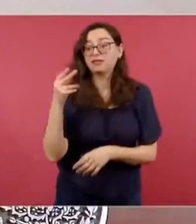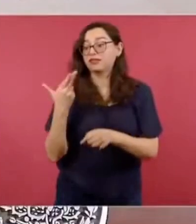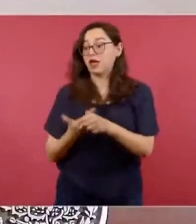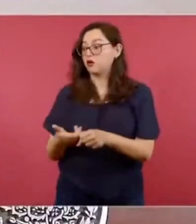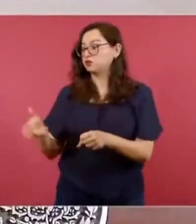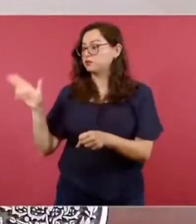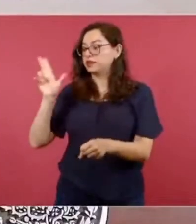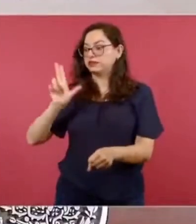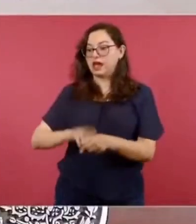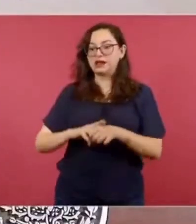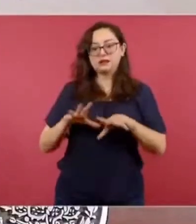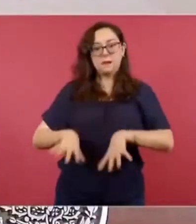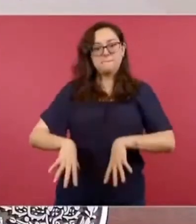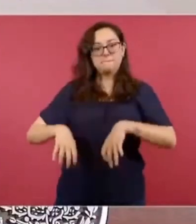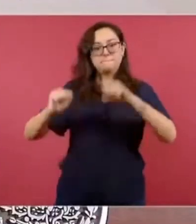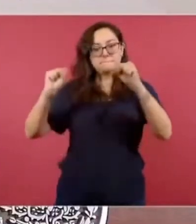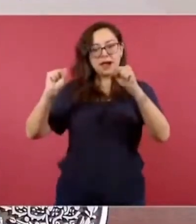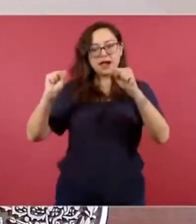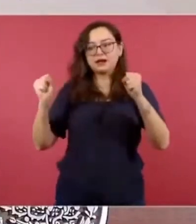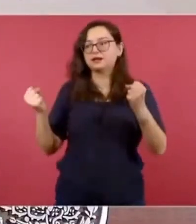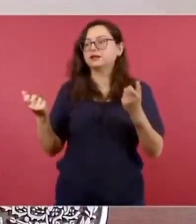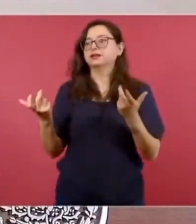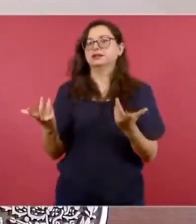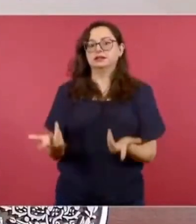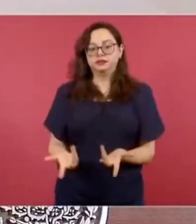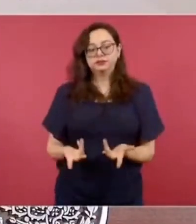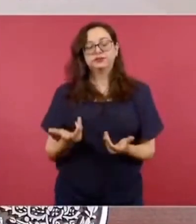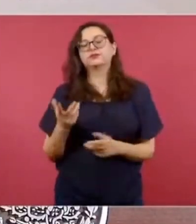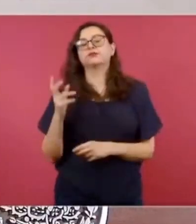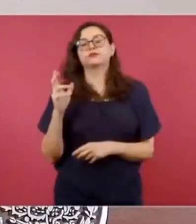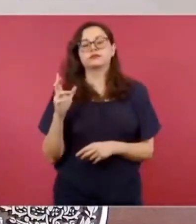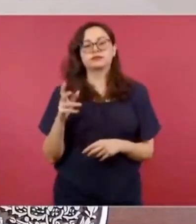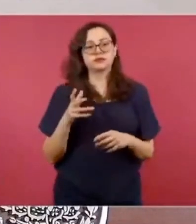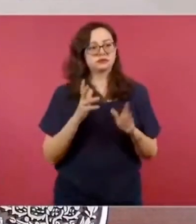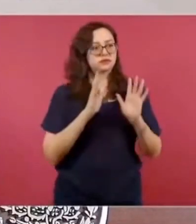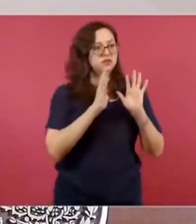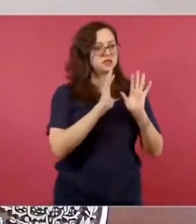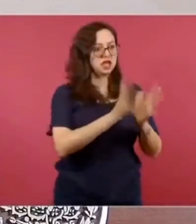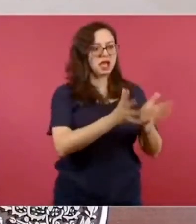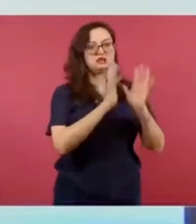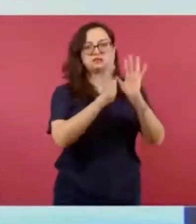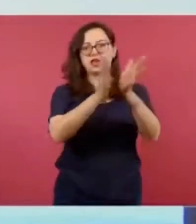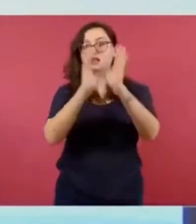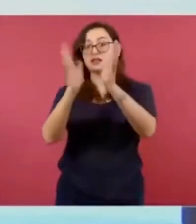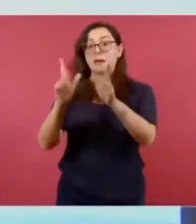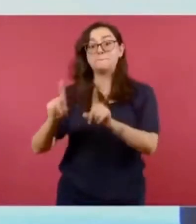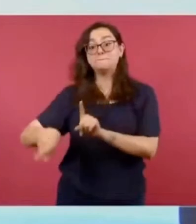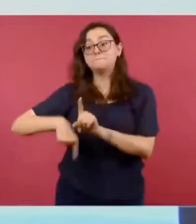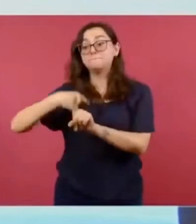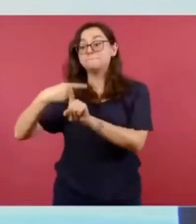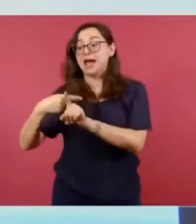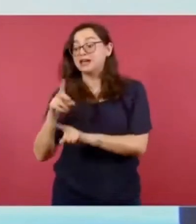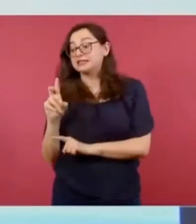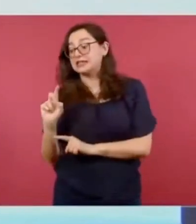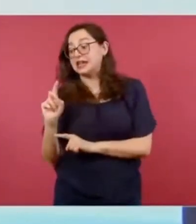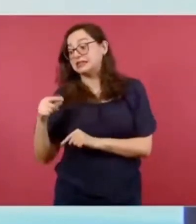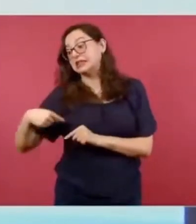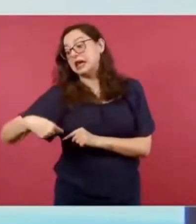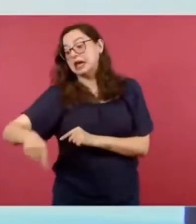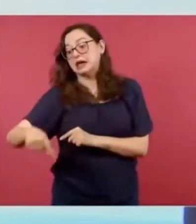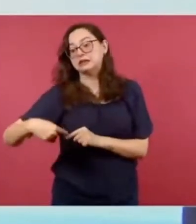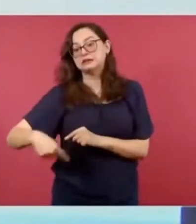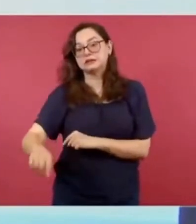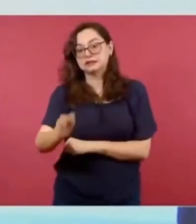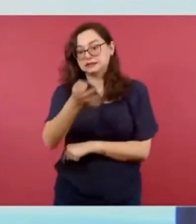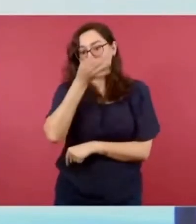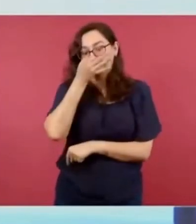están puestos en operación, más cerca de 30 que se están concluyendo en estos próximos meses y